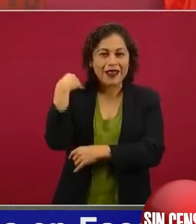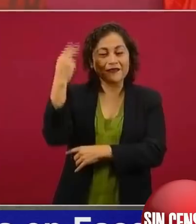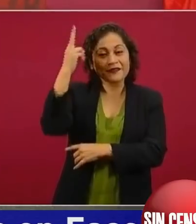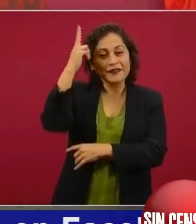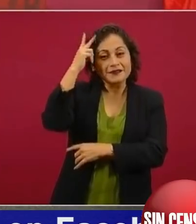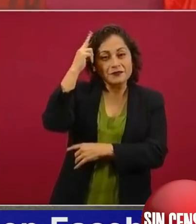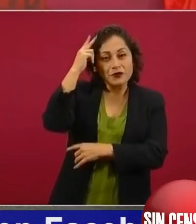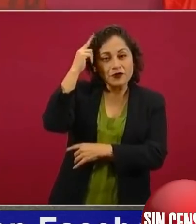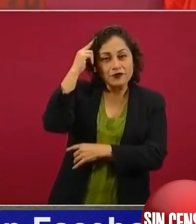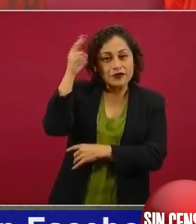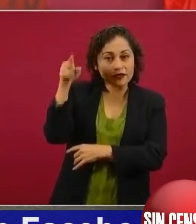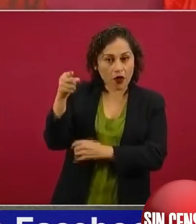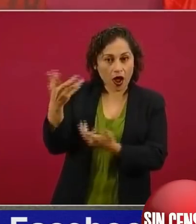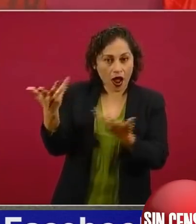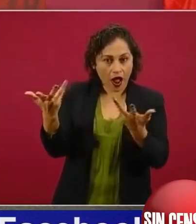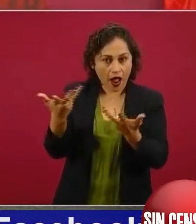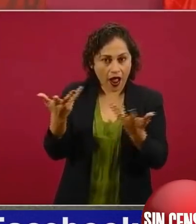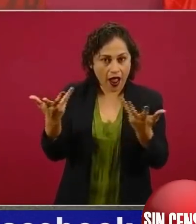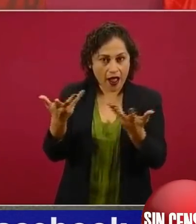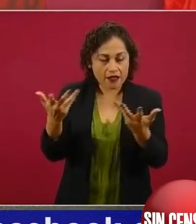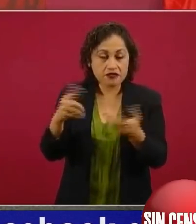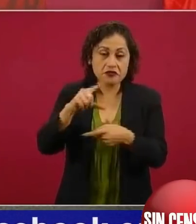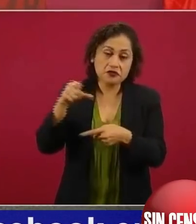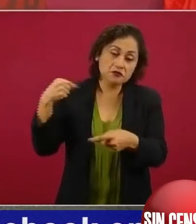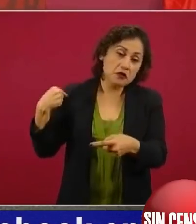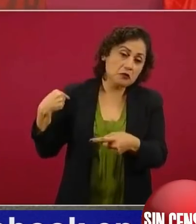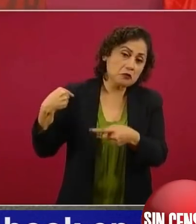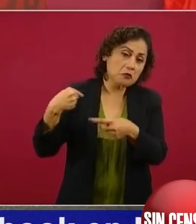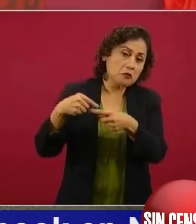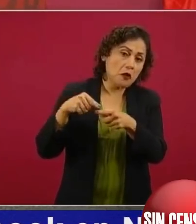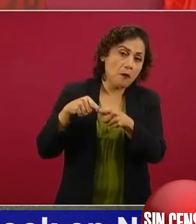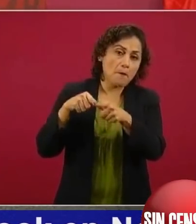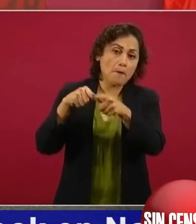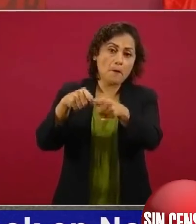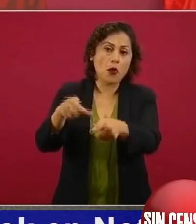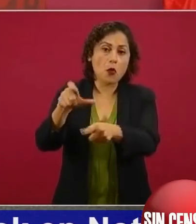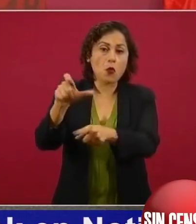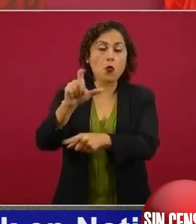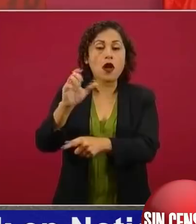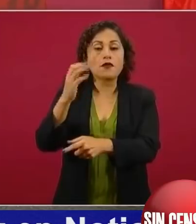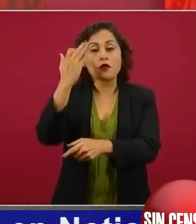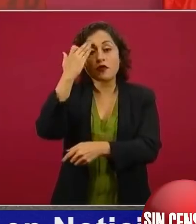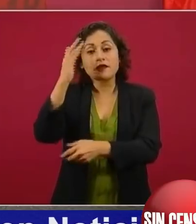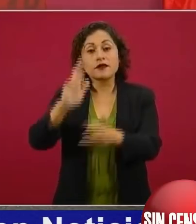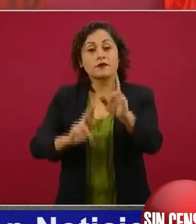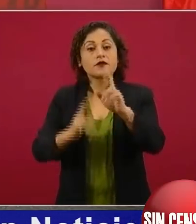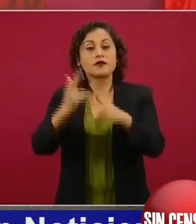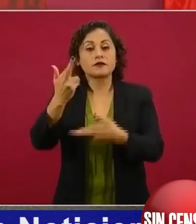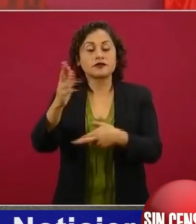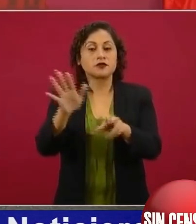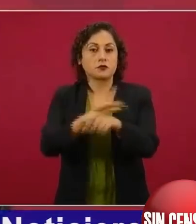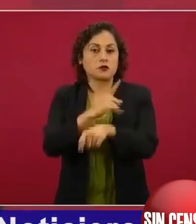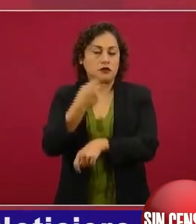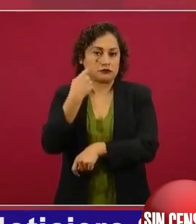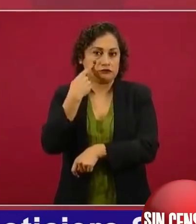mantuvo durante el periodo posrevolucionario, porque con Porfirio se